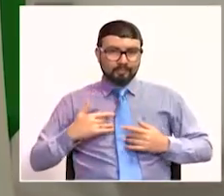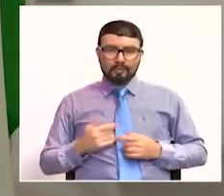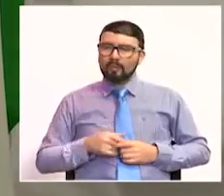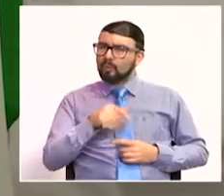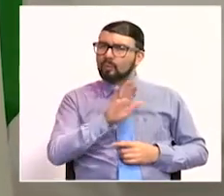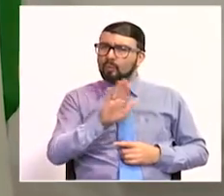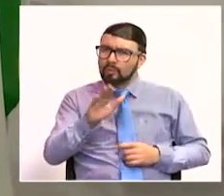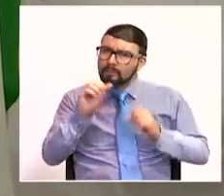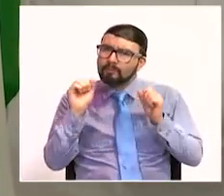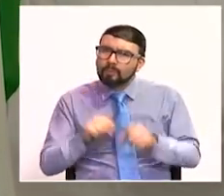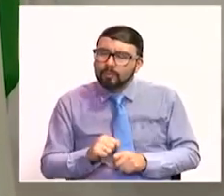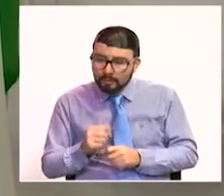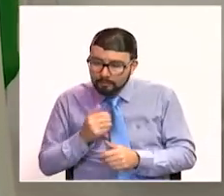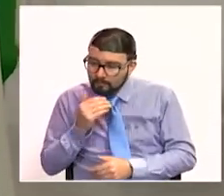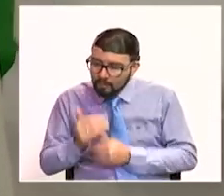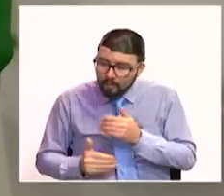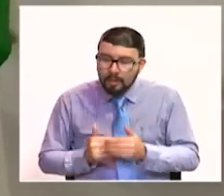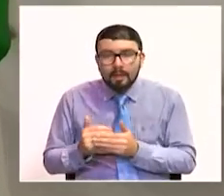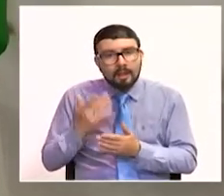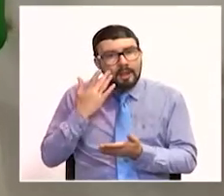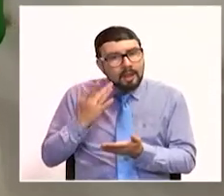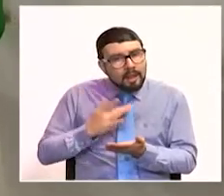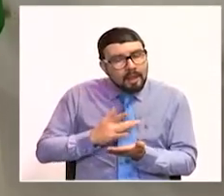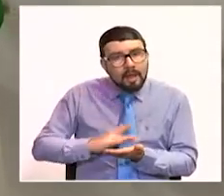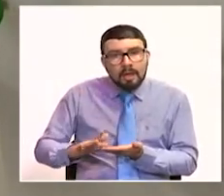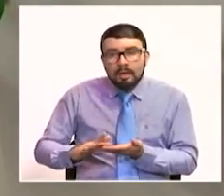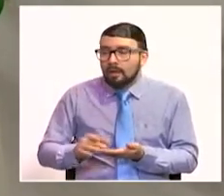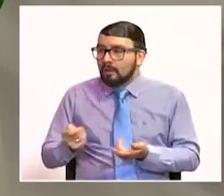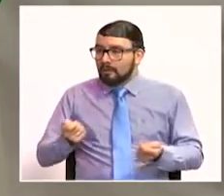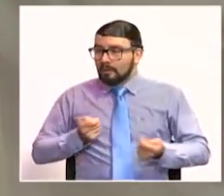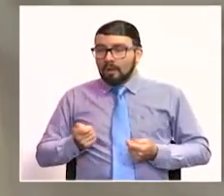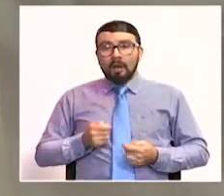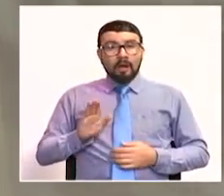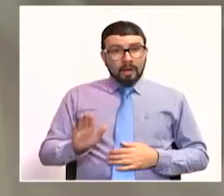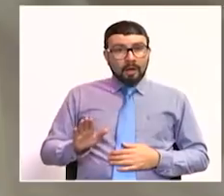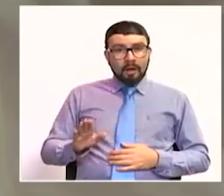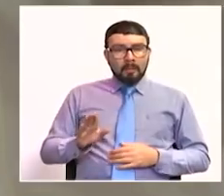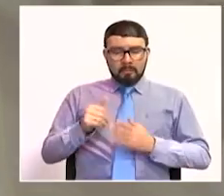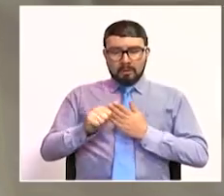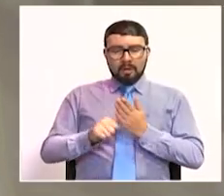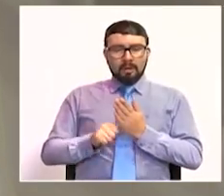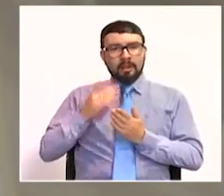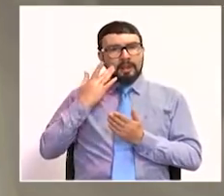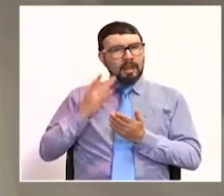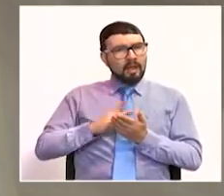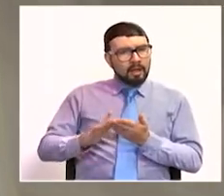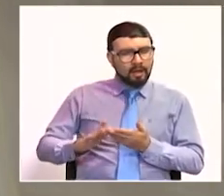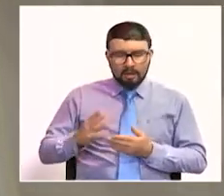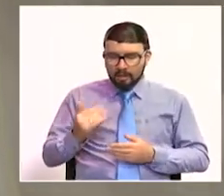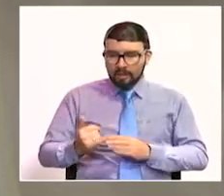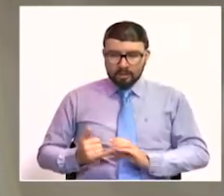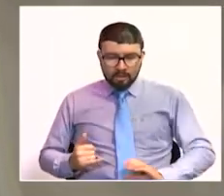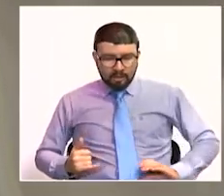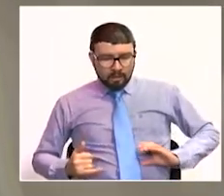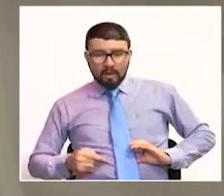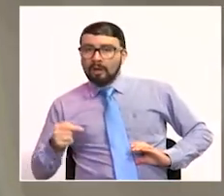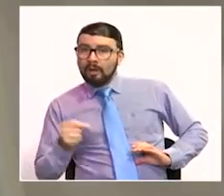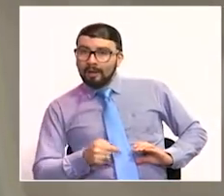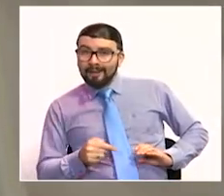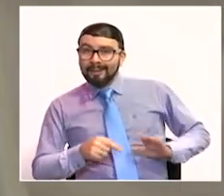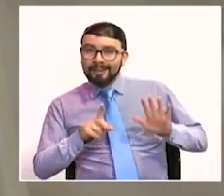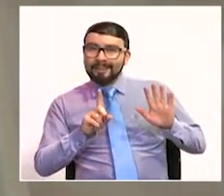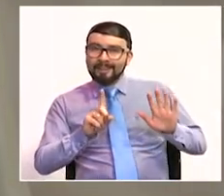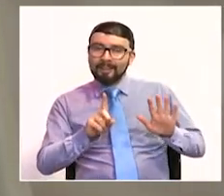un proceso de limpieza, de desintoxicación. A este programa de limpieza de colon con recambio de flora intestinal se les realizan durante estos 6 días